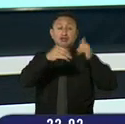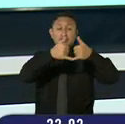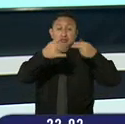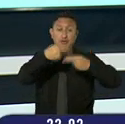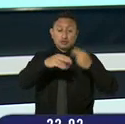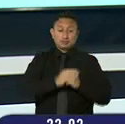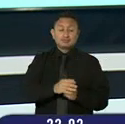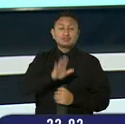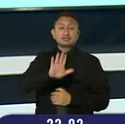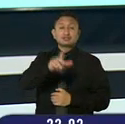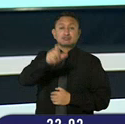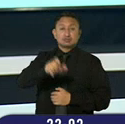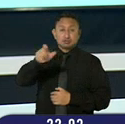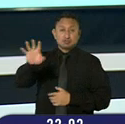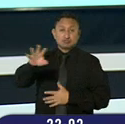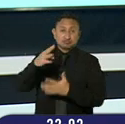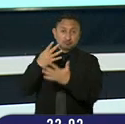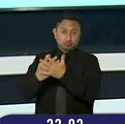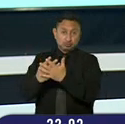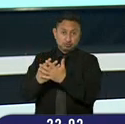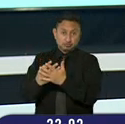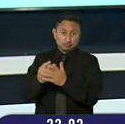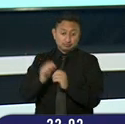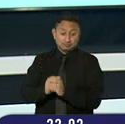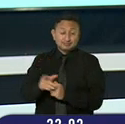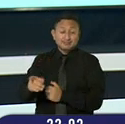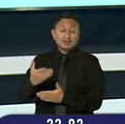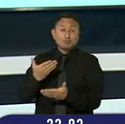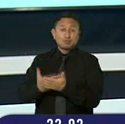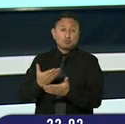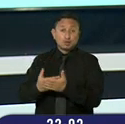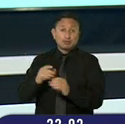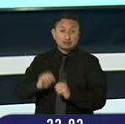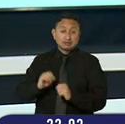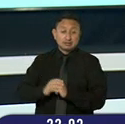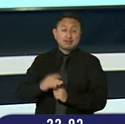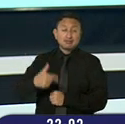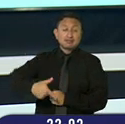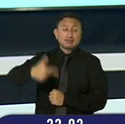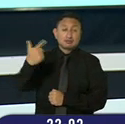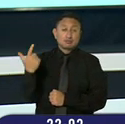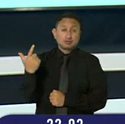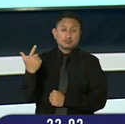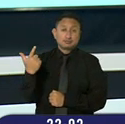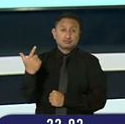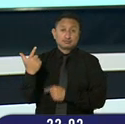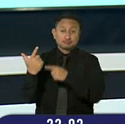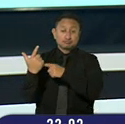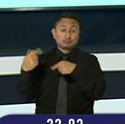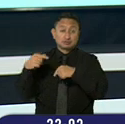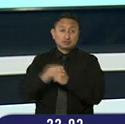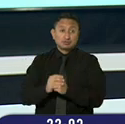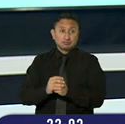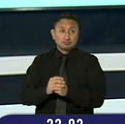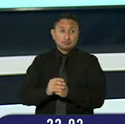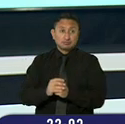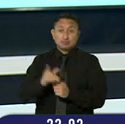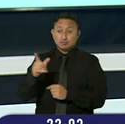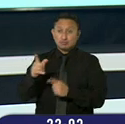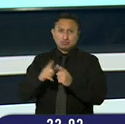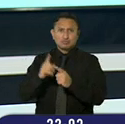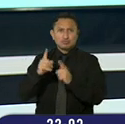fueron detenidas y entre las evidencias están armas de fuego, donde sobresale un fusil.